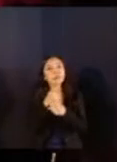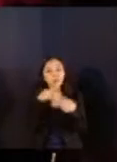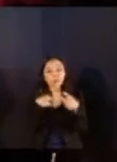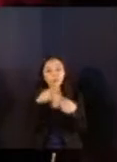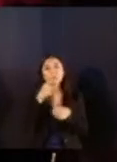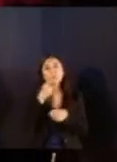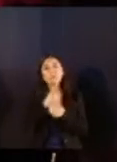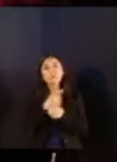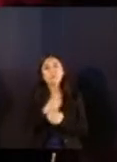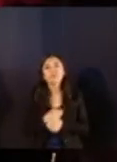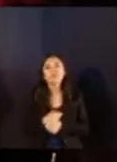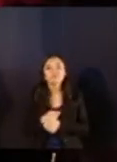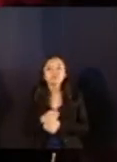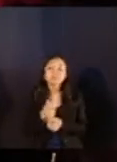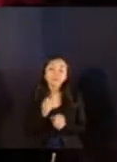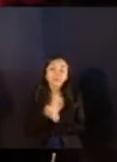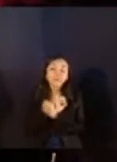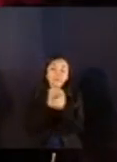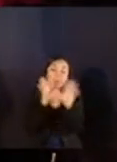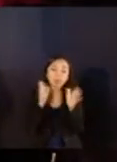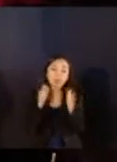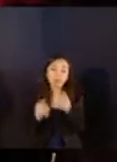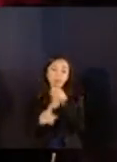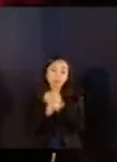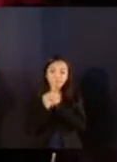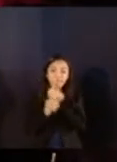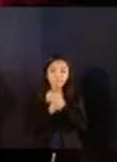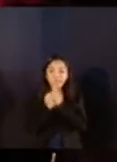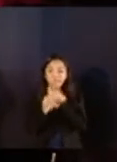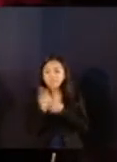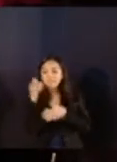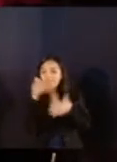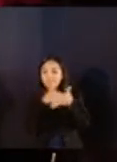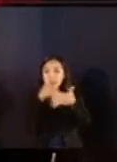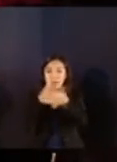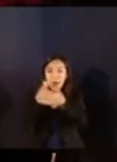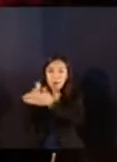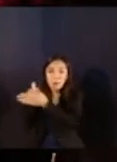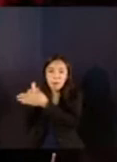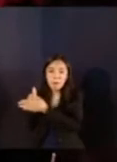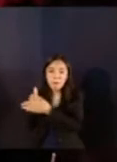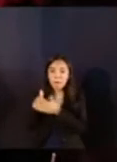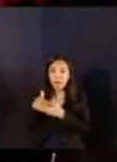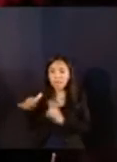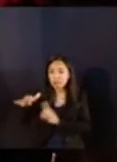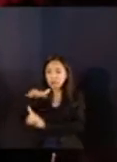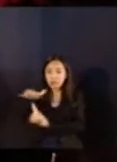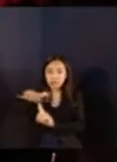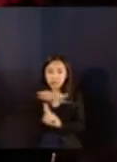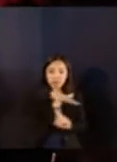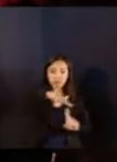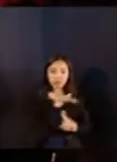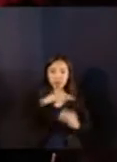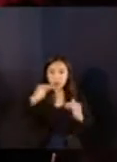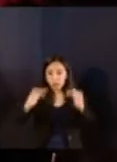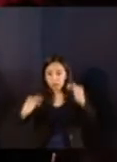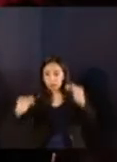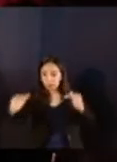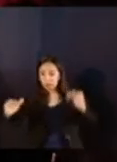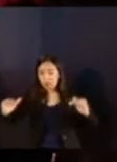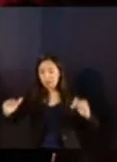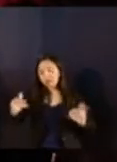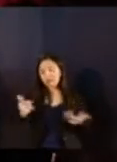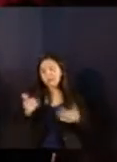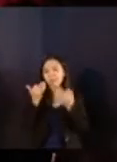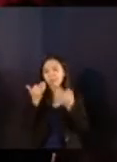es muy evidente que los desafíos del país en el presente están rebasados por muchos lados, ¿no? Es muy evidente que